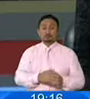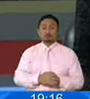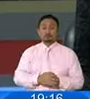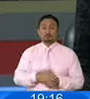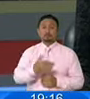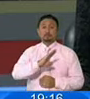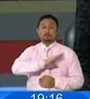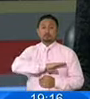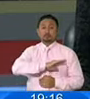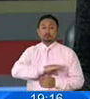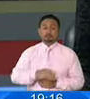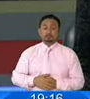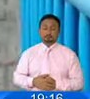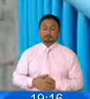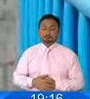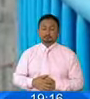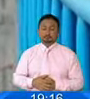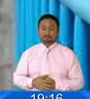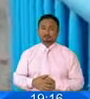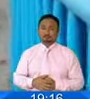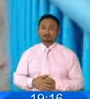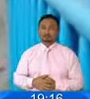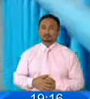Cabildo Capitalino.